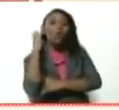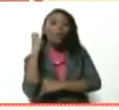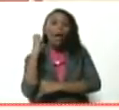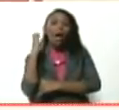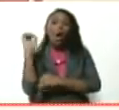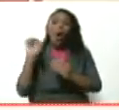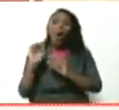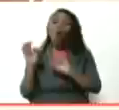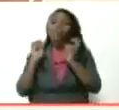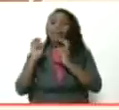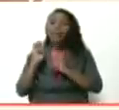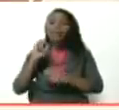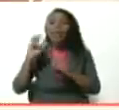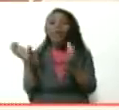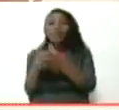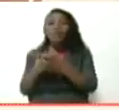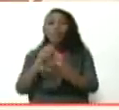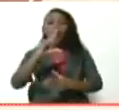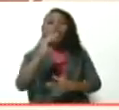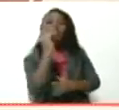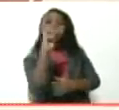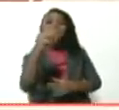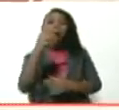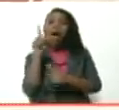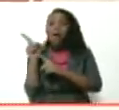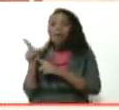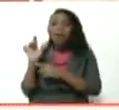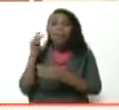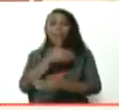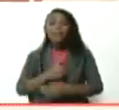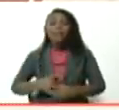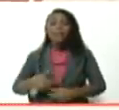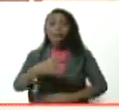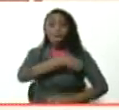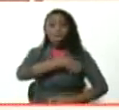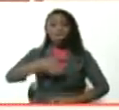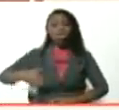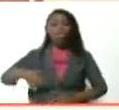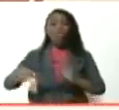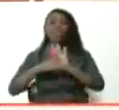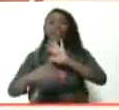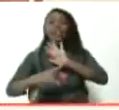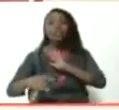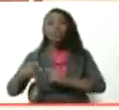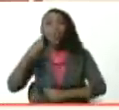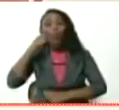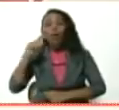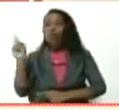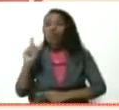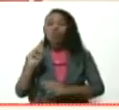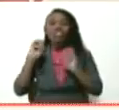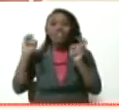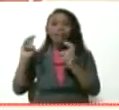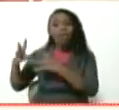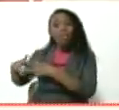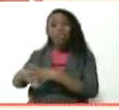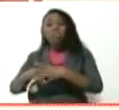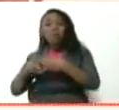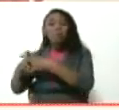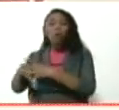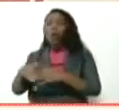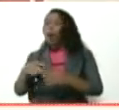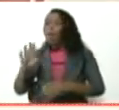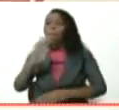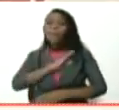Lima, que ninguno de esos presidentes pasa ni siquiera un examen de derechos humanos. No es asunto de Estados Unidos, es asunto